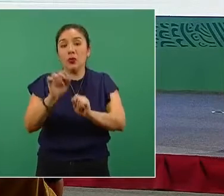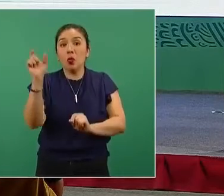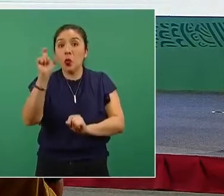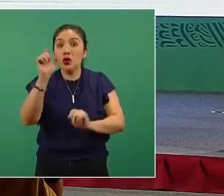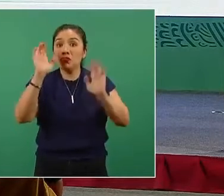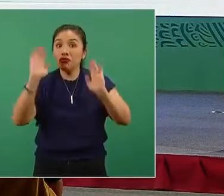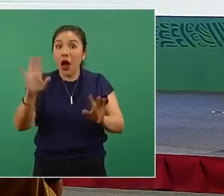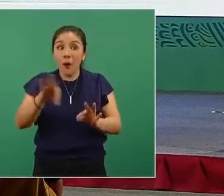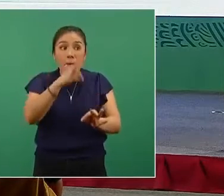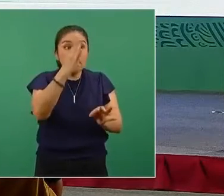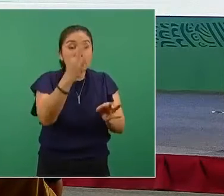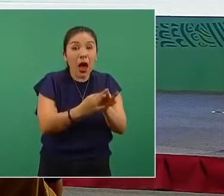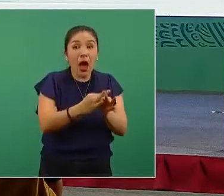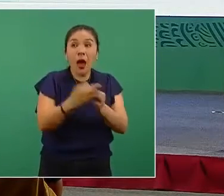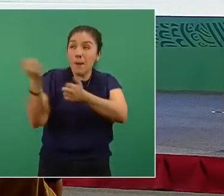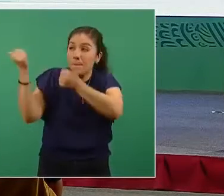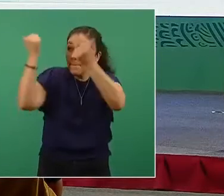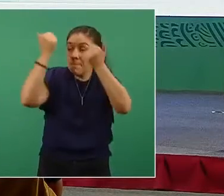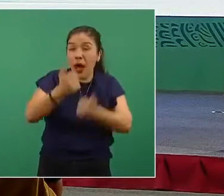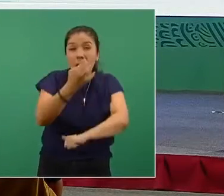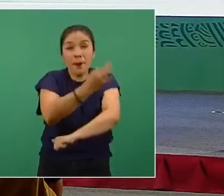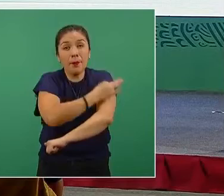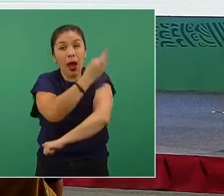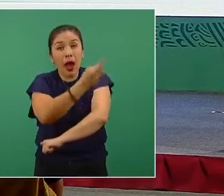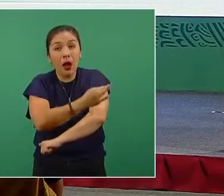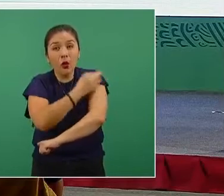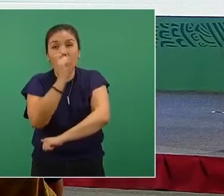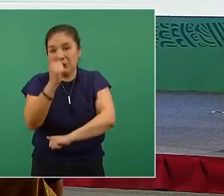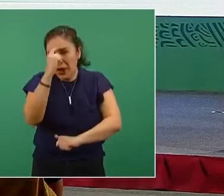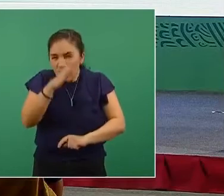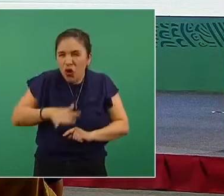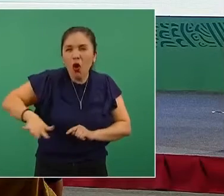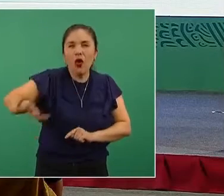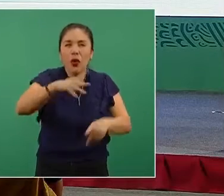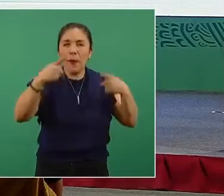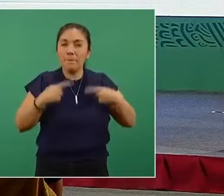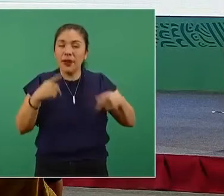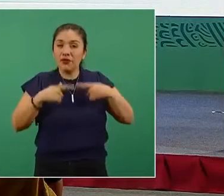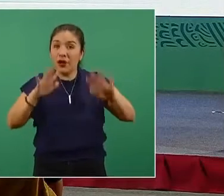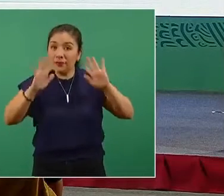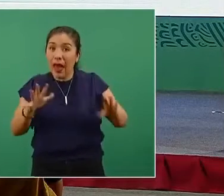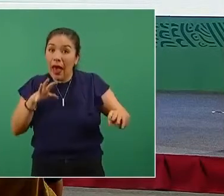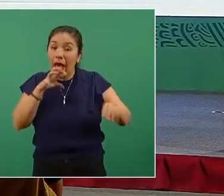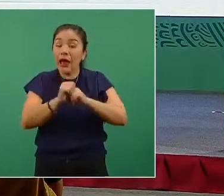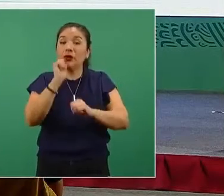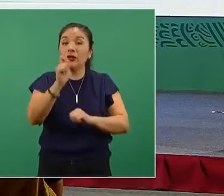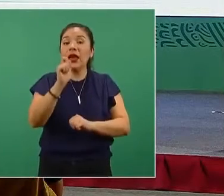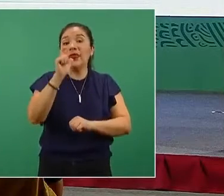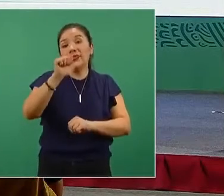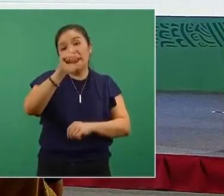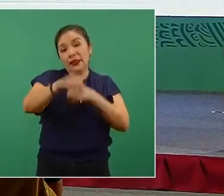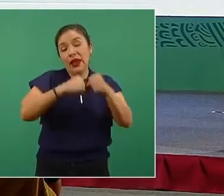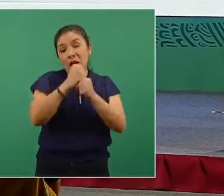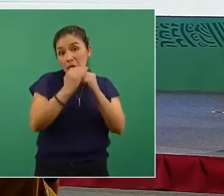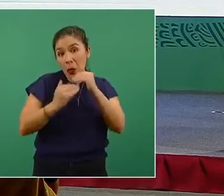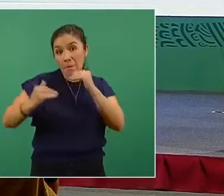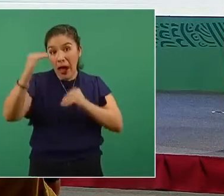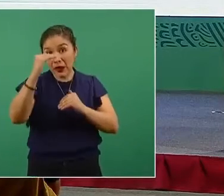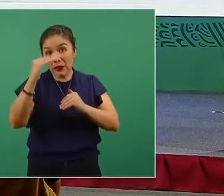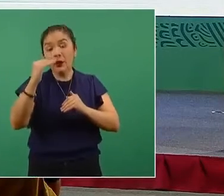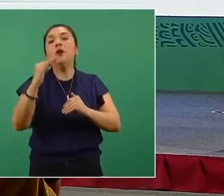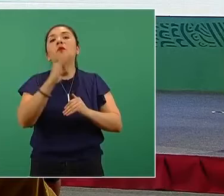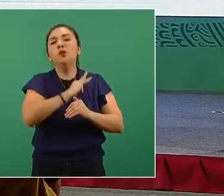de vacunas que se planean recibir, que son para toda la población de 16 años y más, y